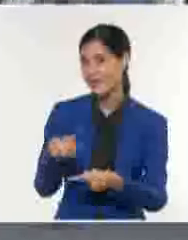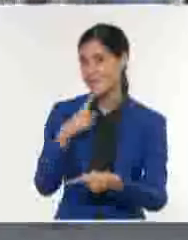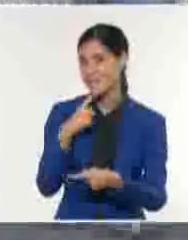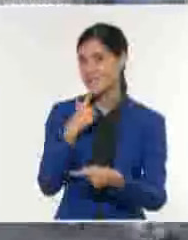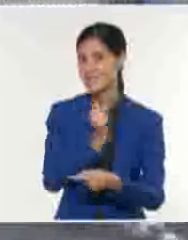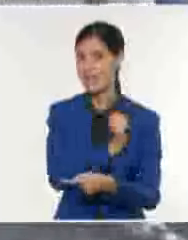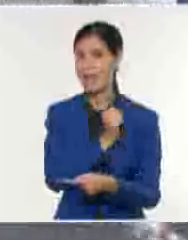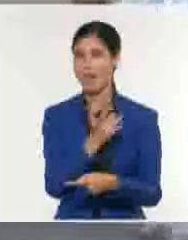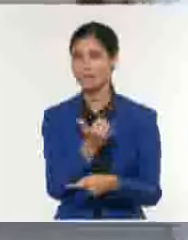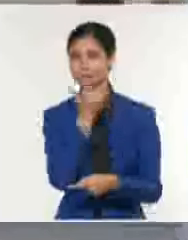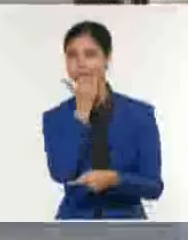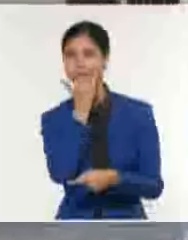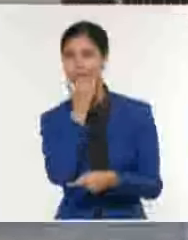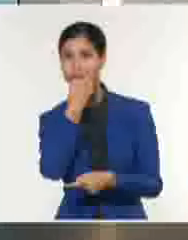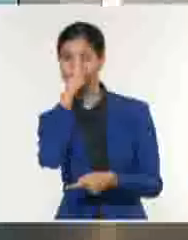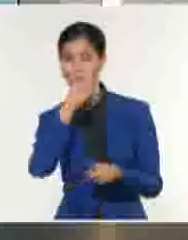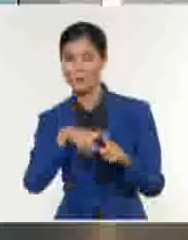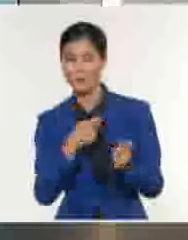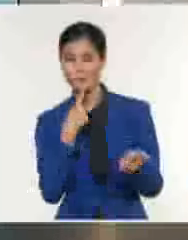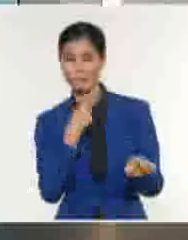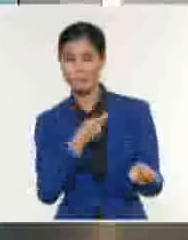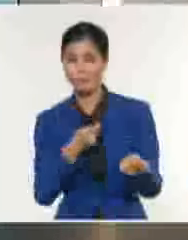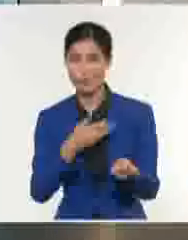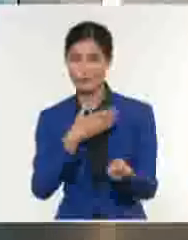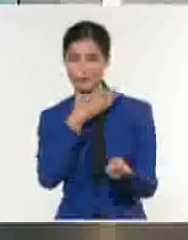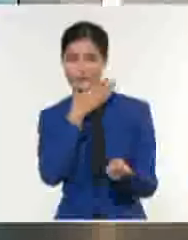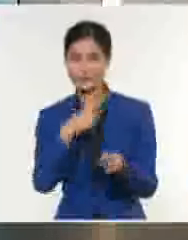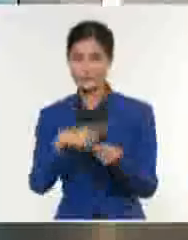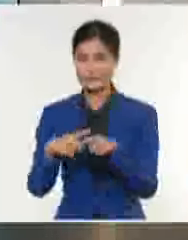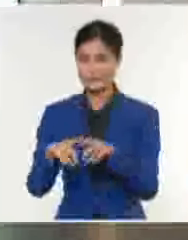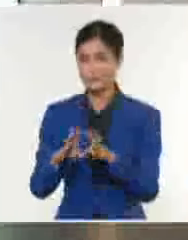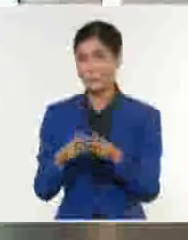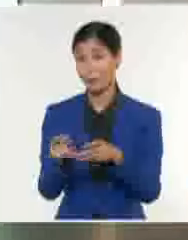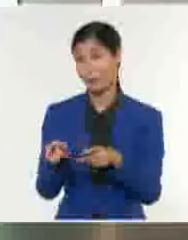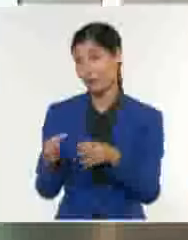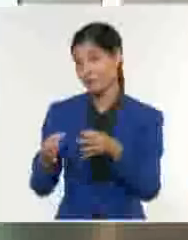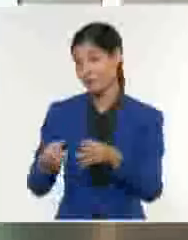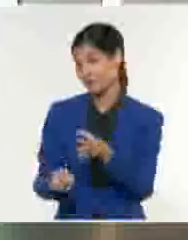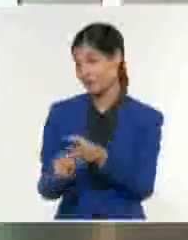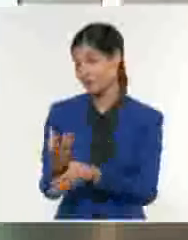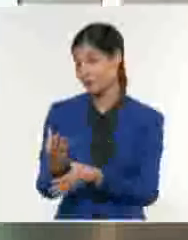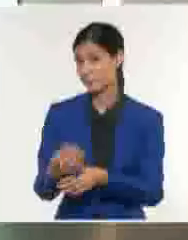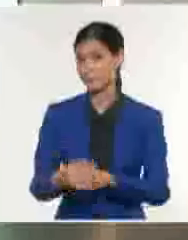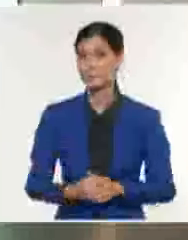con la agresión a Cuba. Cerramos comillas. Vamos con los deportes.